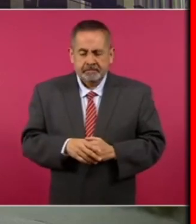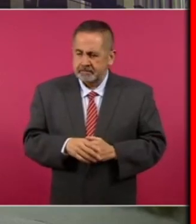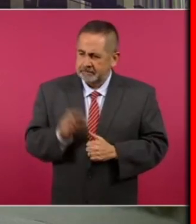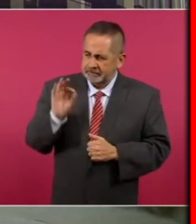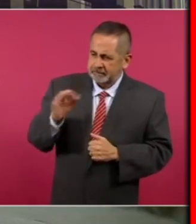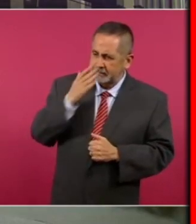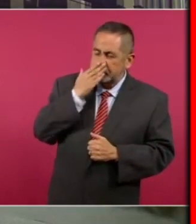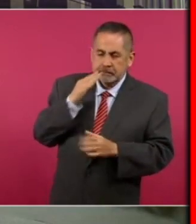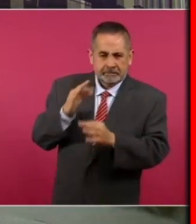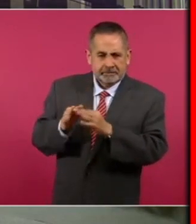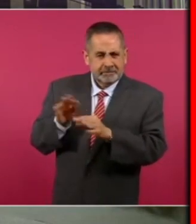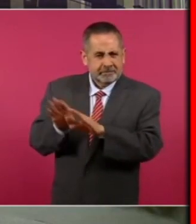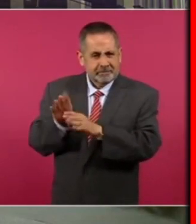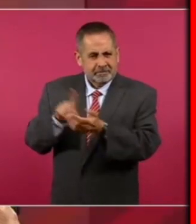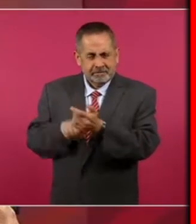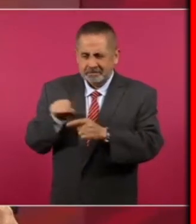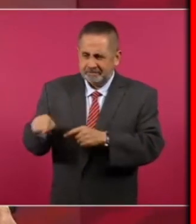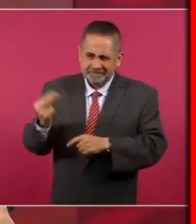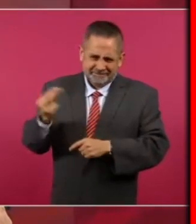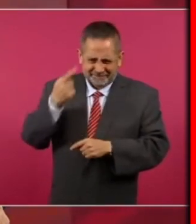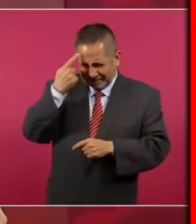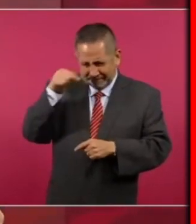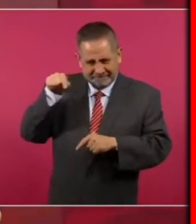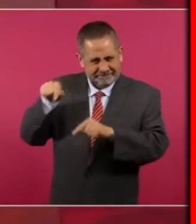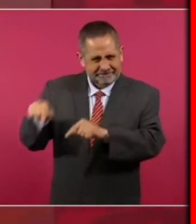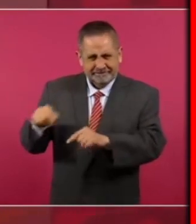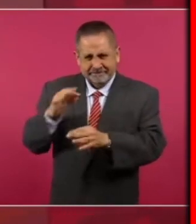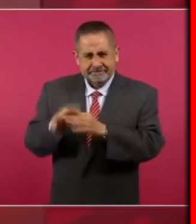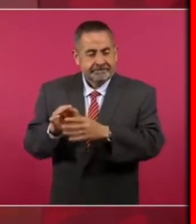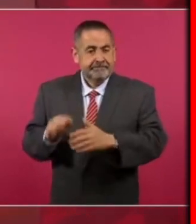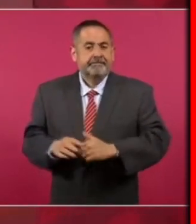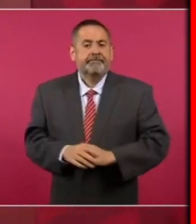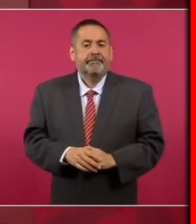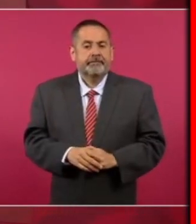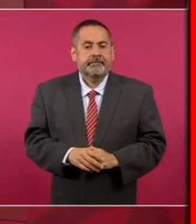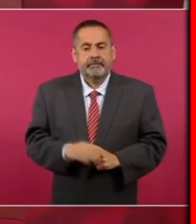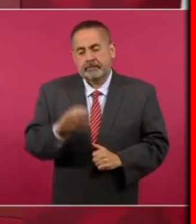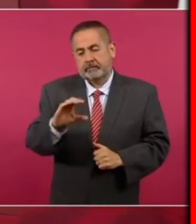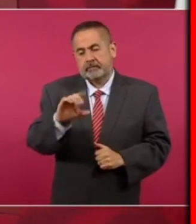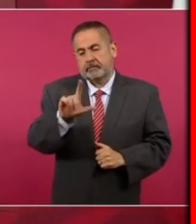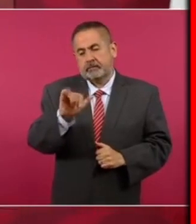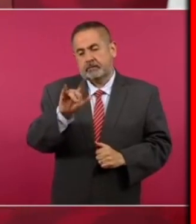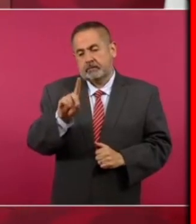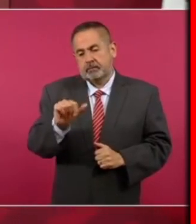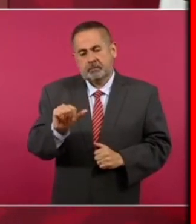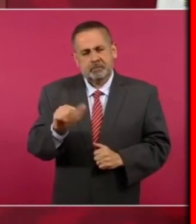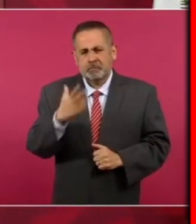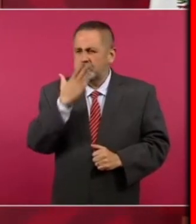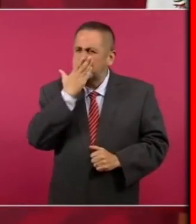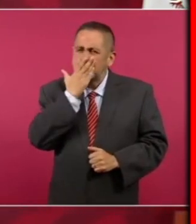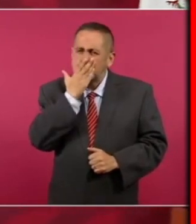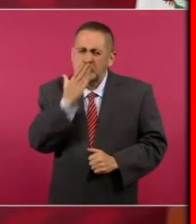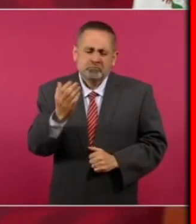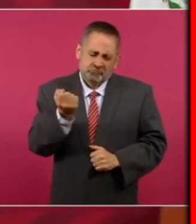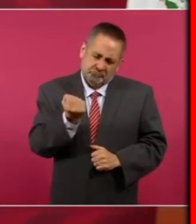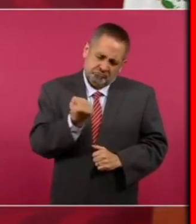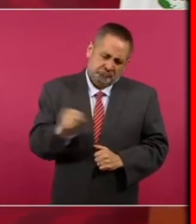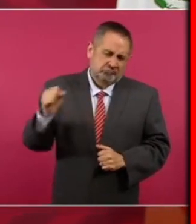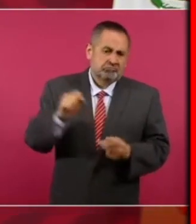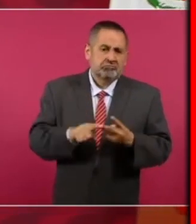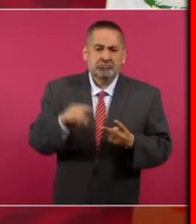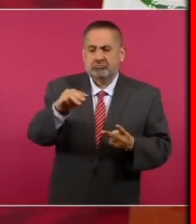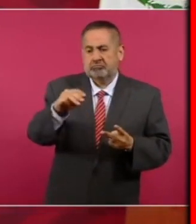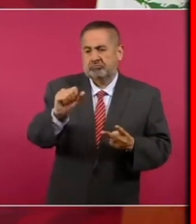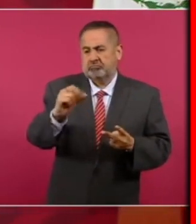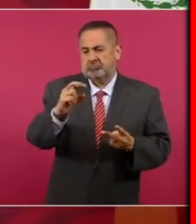carota, esto ni de chiste va a publicar su periódico. Amigos, antes de poner la información y de ver qué es lo